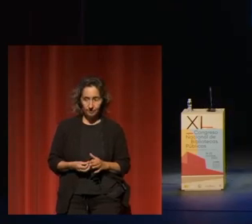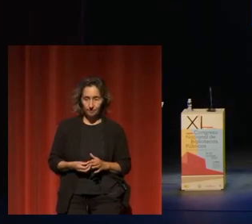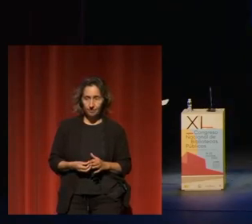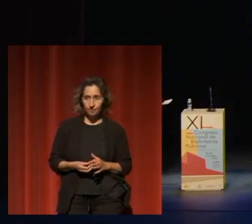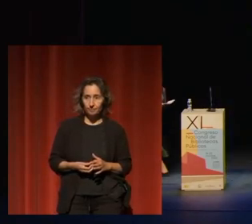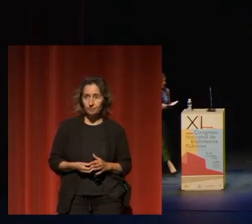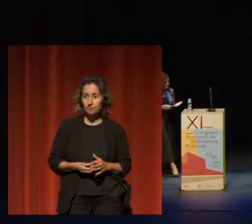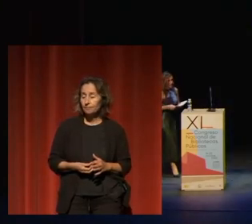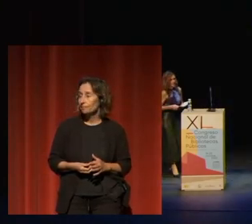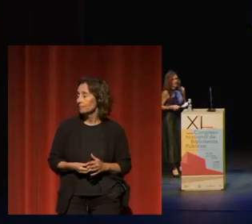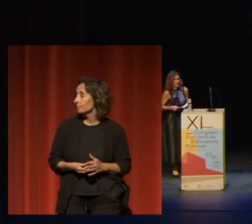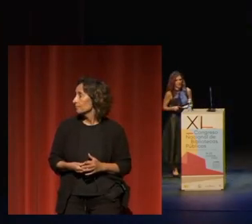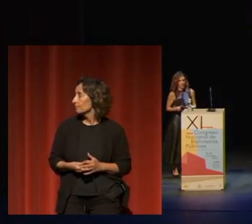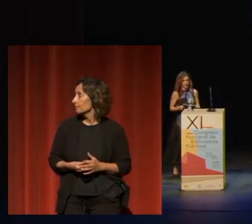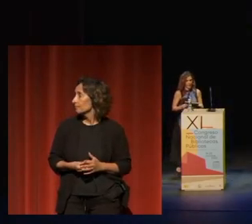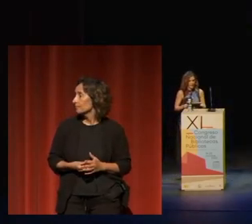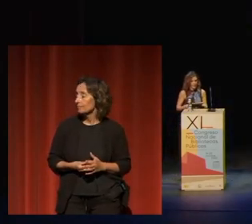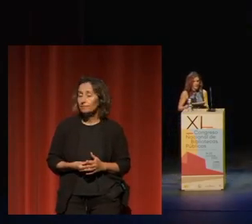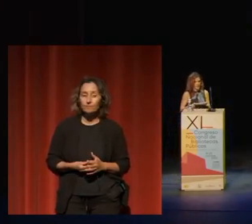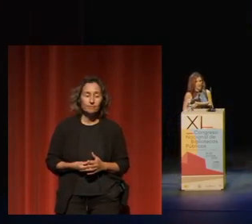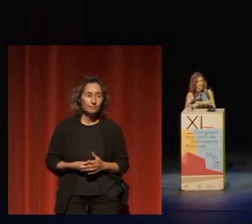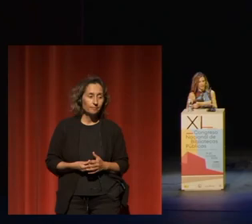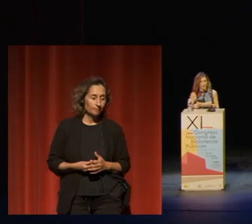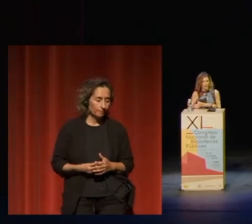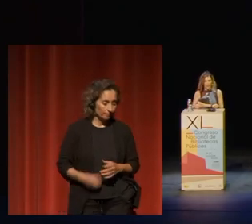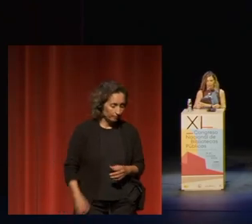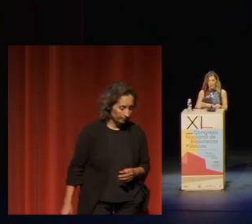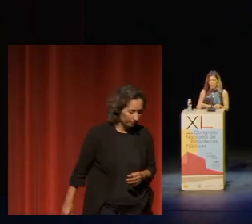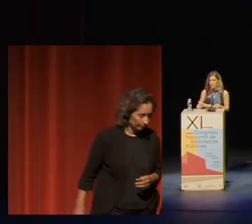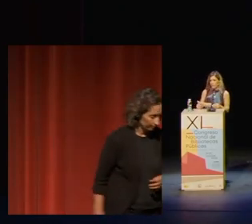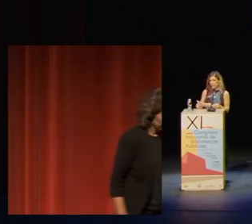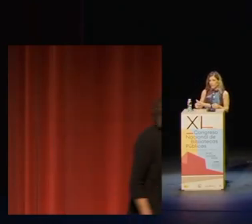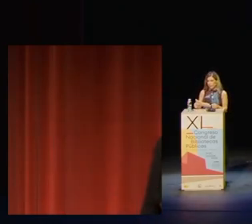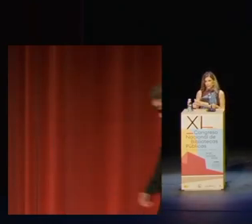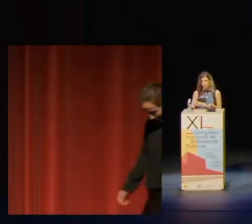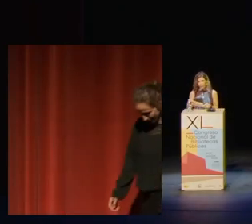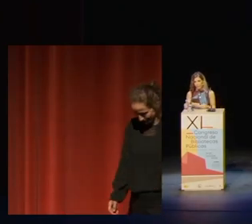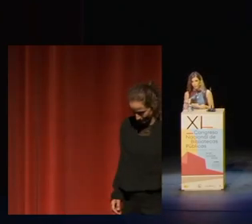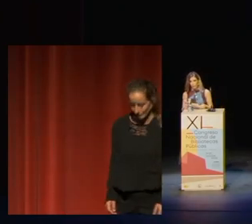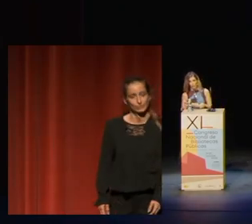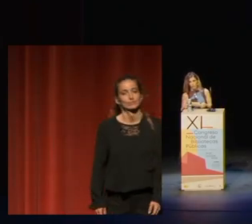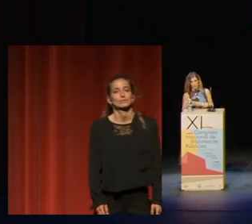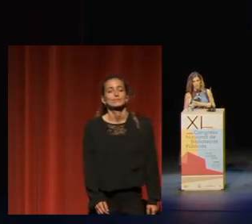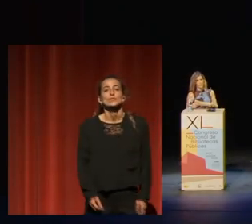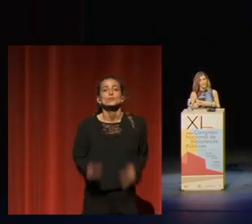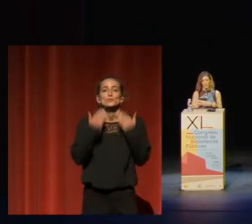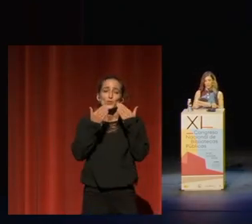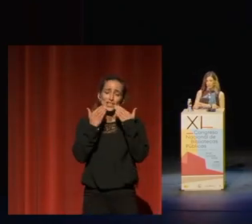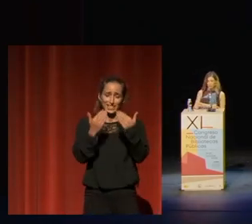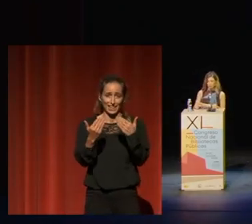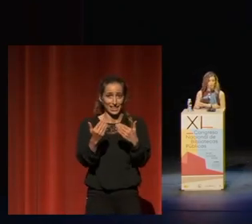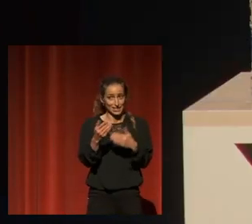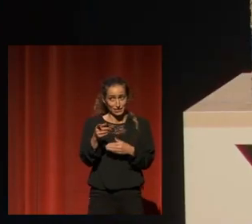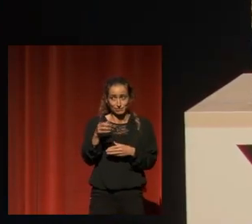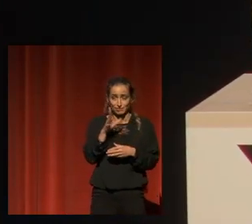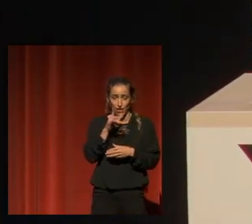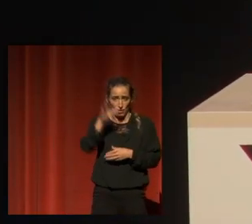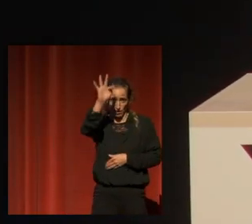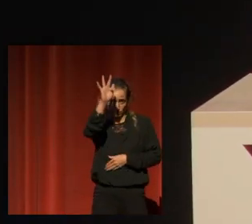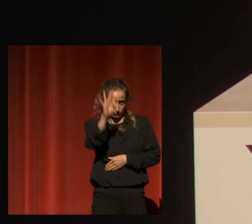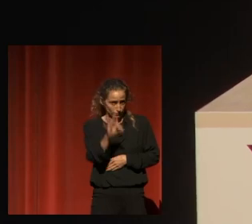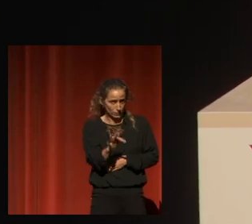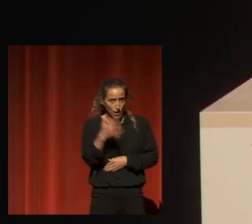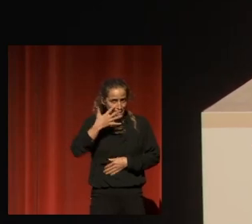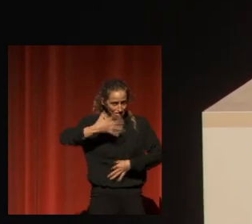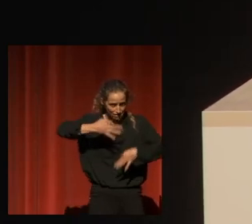gracias muchas gracias muchas gracias Natalia verdades como puños si me permiten la expresión como